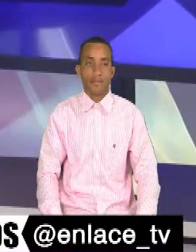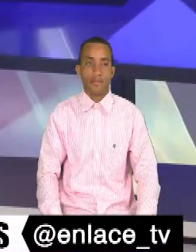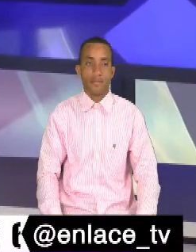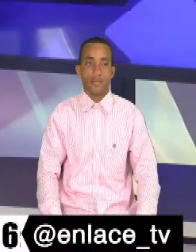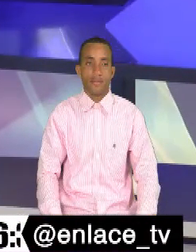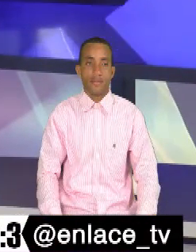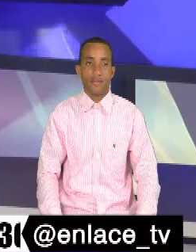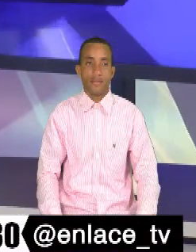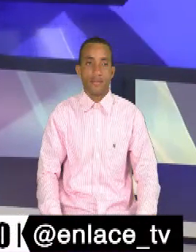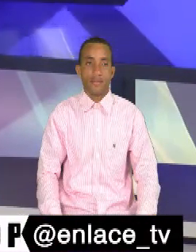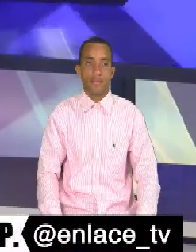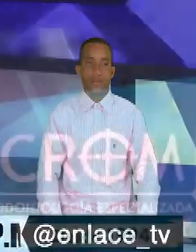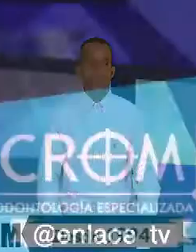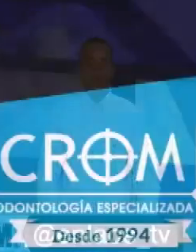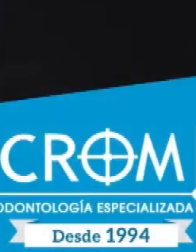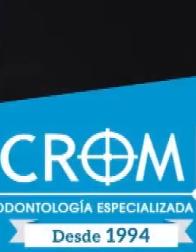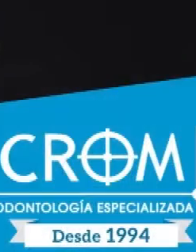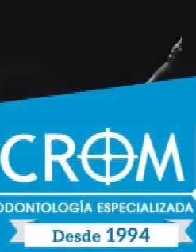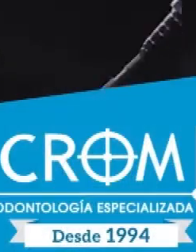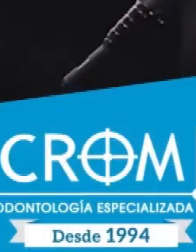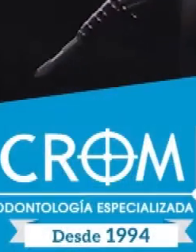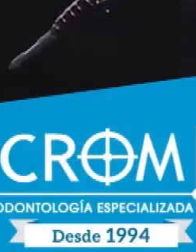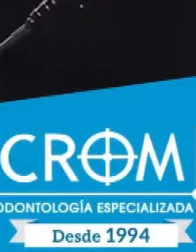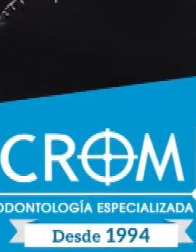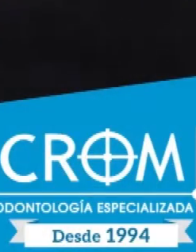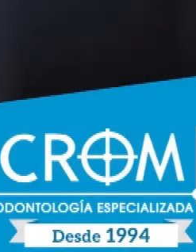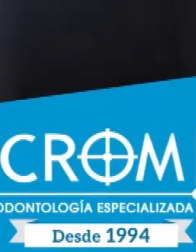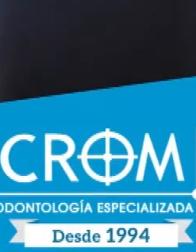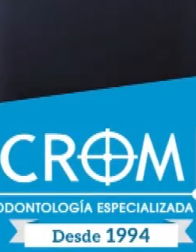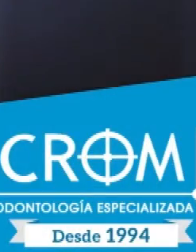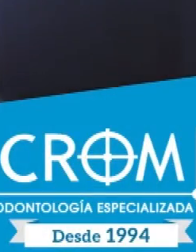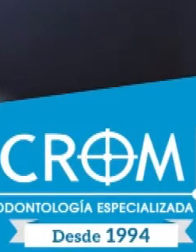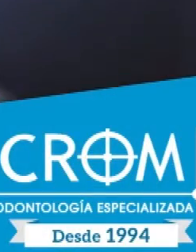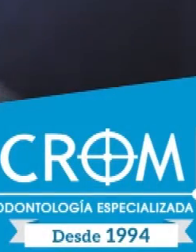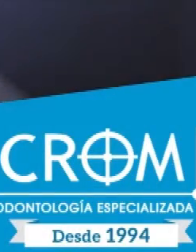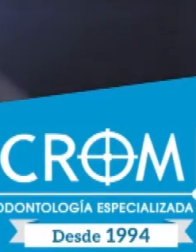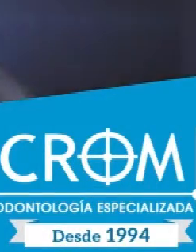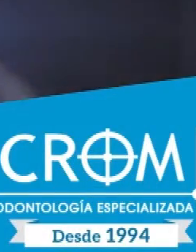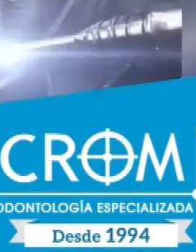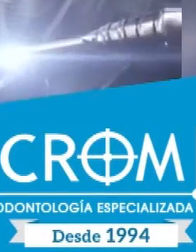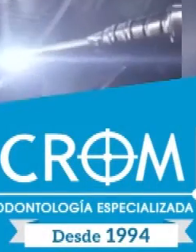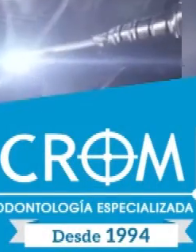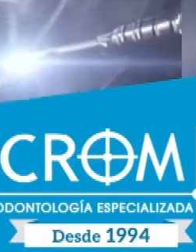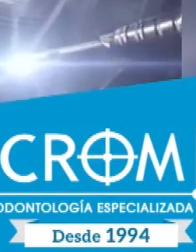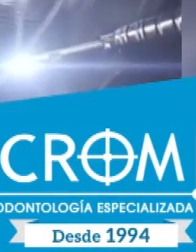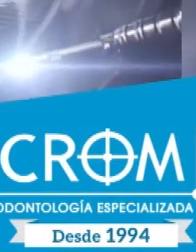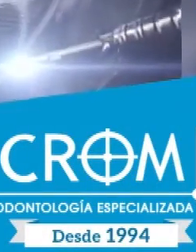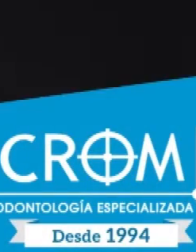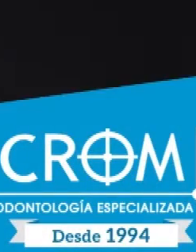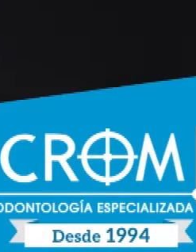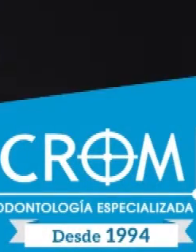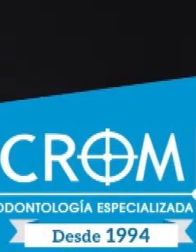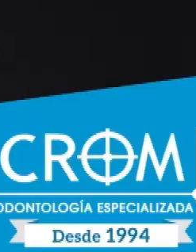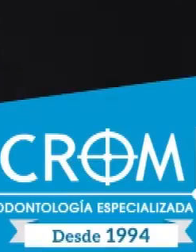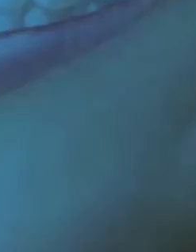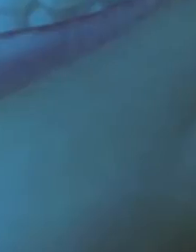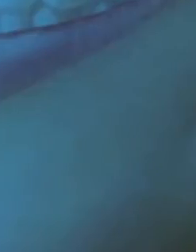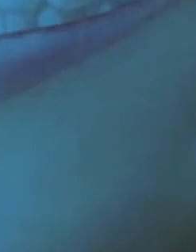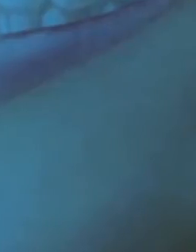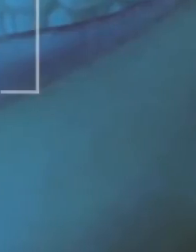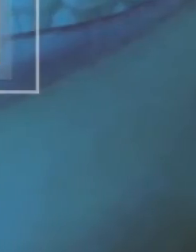Invisalign, ortodoncia invisible, resultados muy visibles. Luce tu sonrisa, no tus brackets. Chrome, odontología